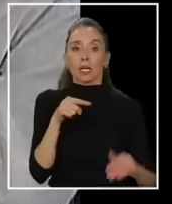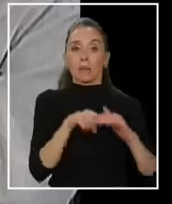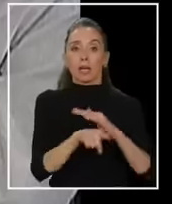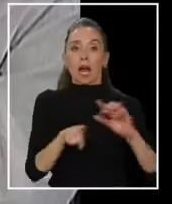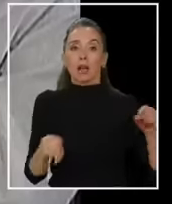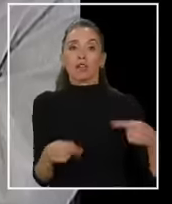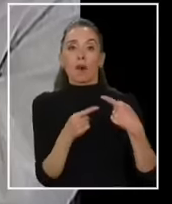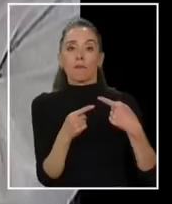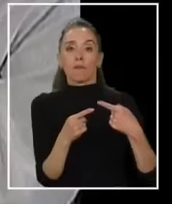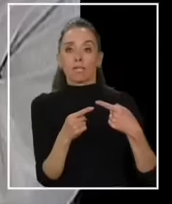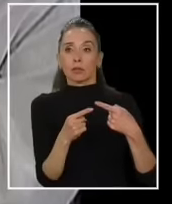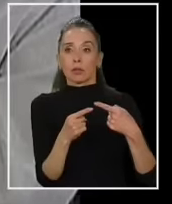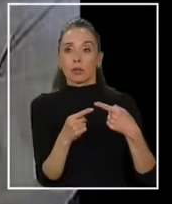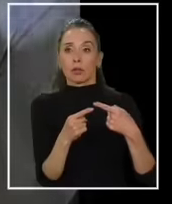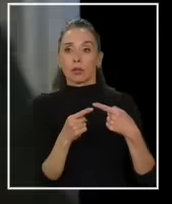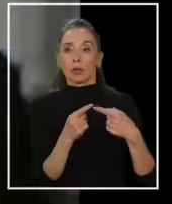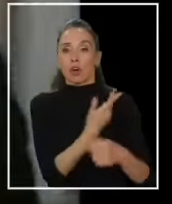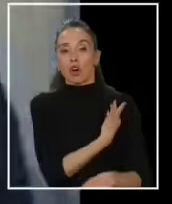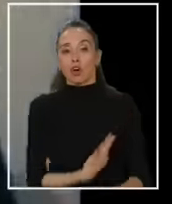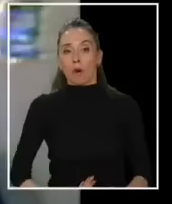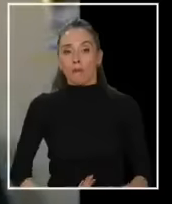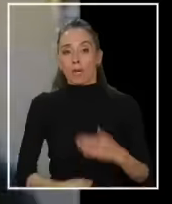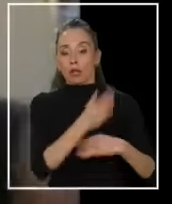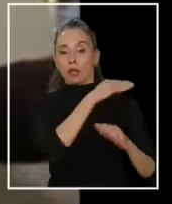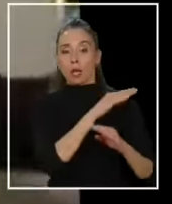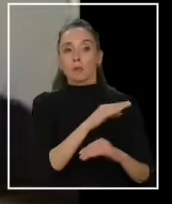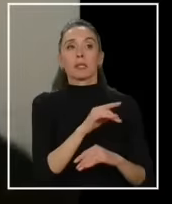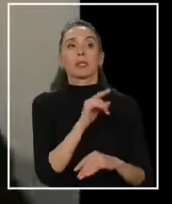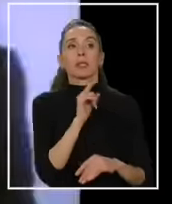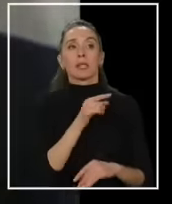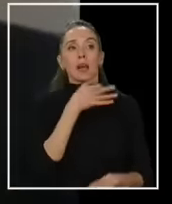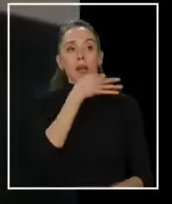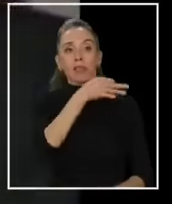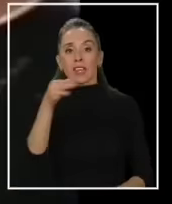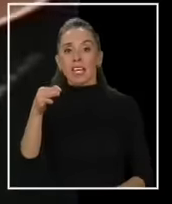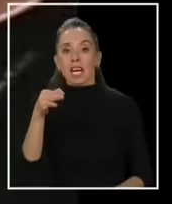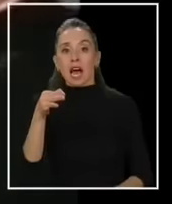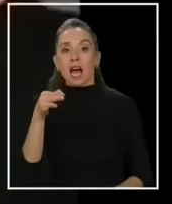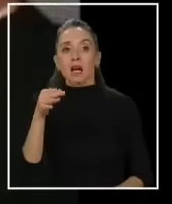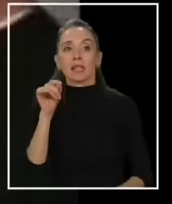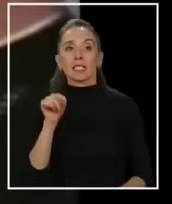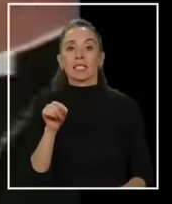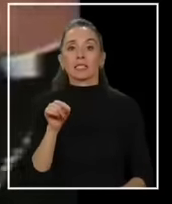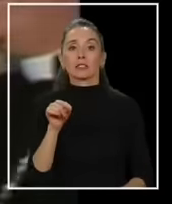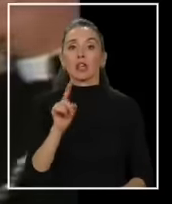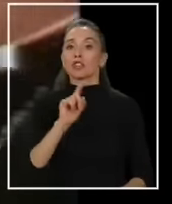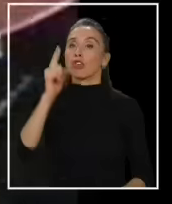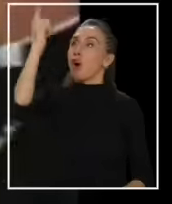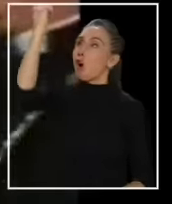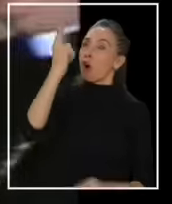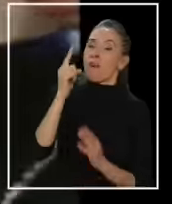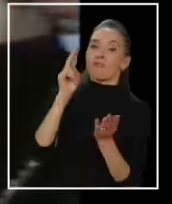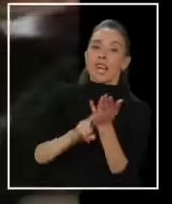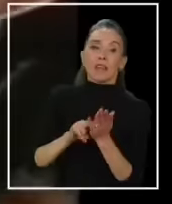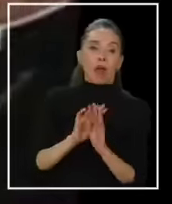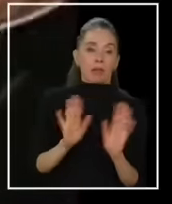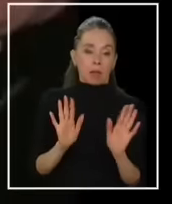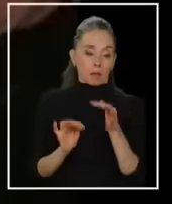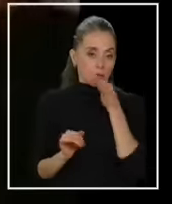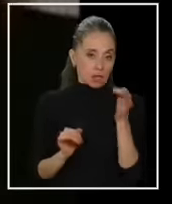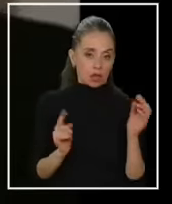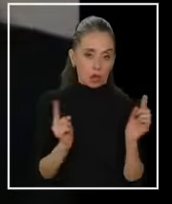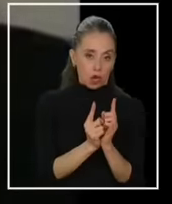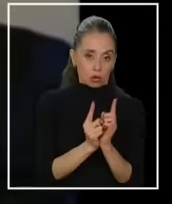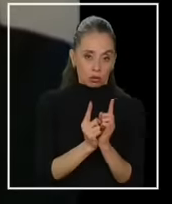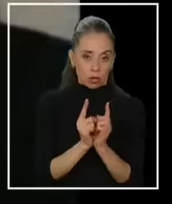en conflicto con el gobierno, basta con que se diga que esto no es una aparición auténtica, y tuvimos